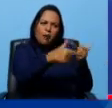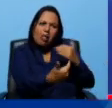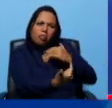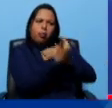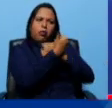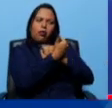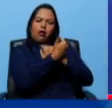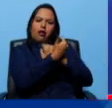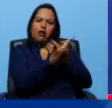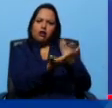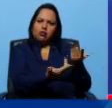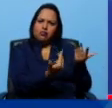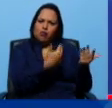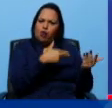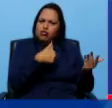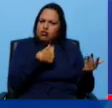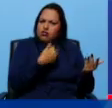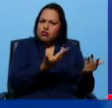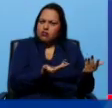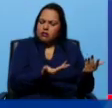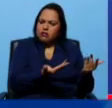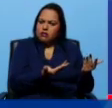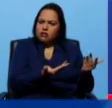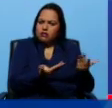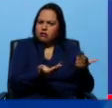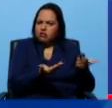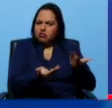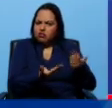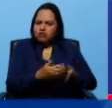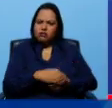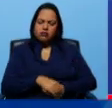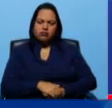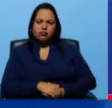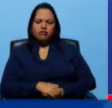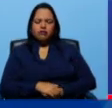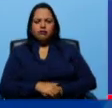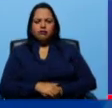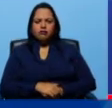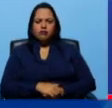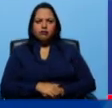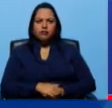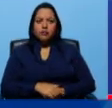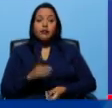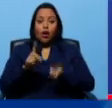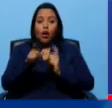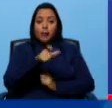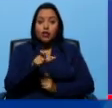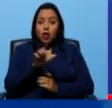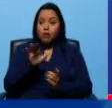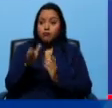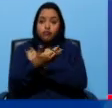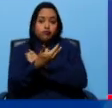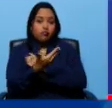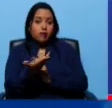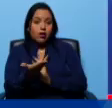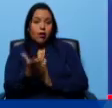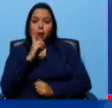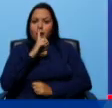volteó contra lo que no debía voltearse. Hay gente que se voltea por